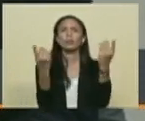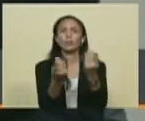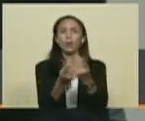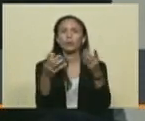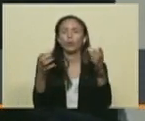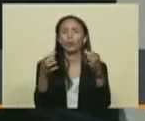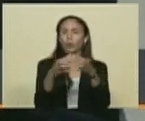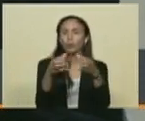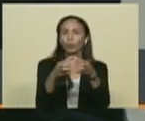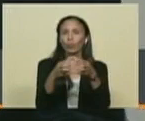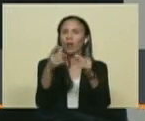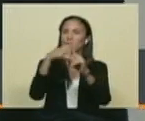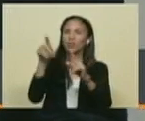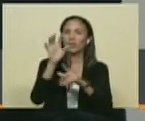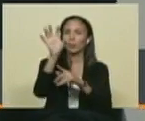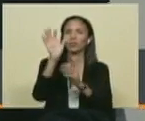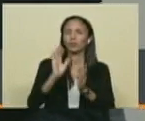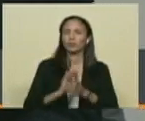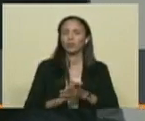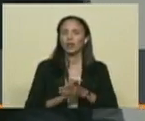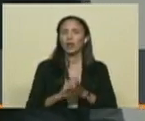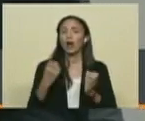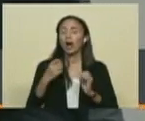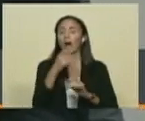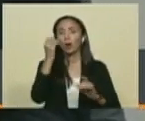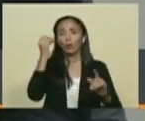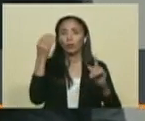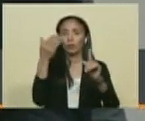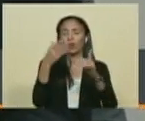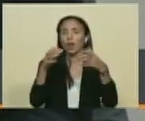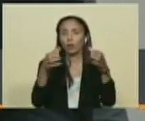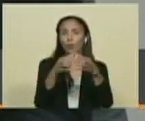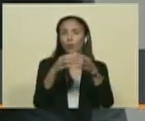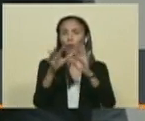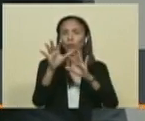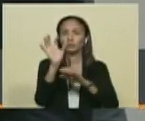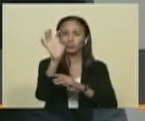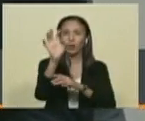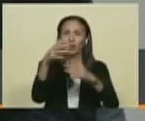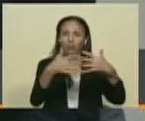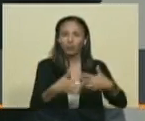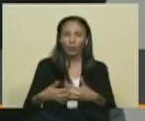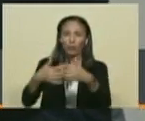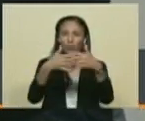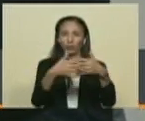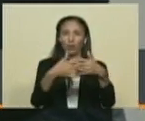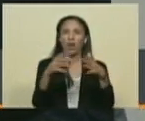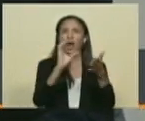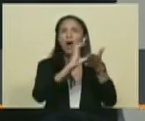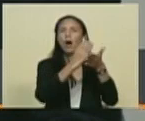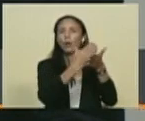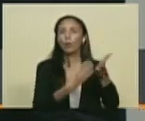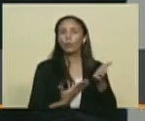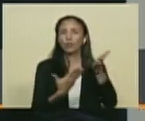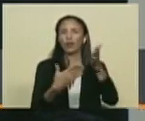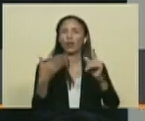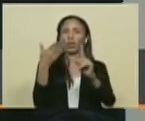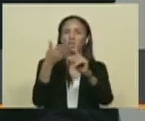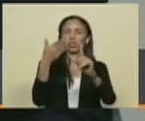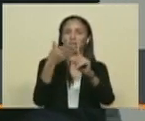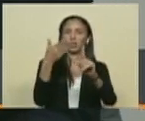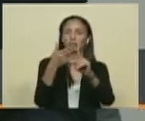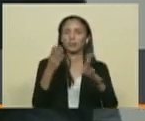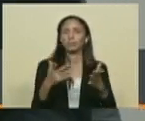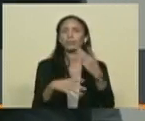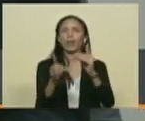intención clara, el Departamento de Estado del gobierno de los Estados Unidos de Norteamérica, en una intención clara de boicotear este